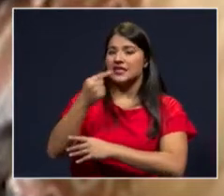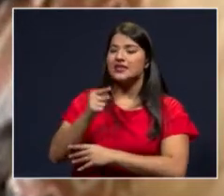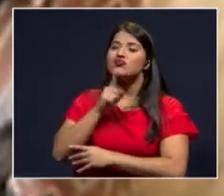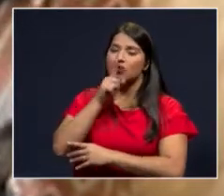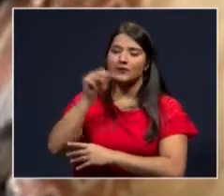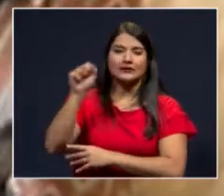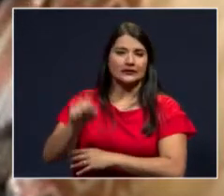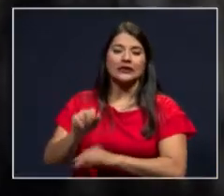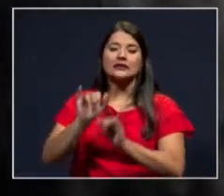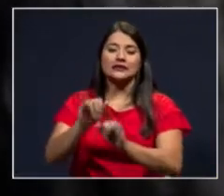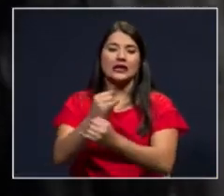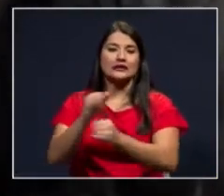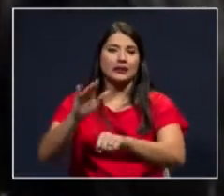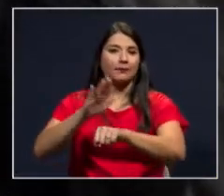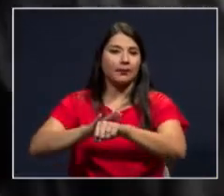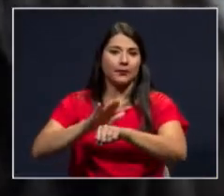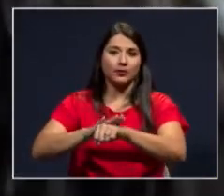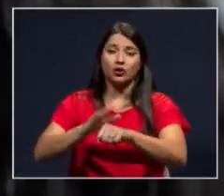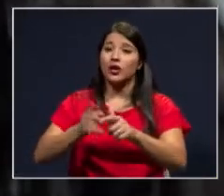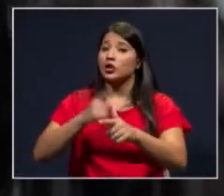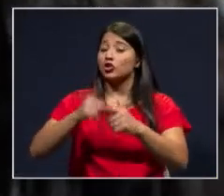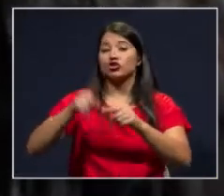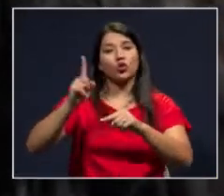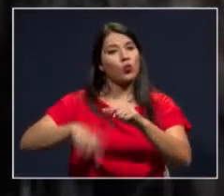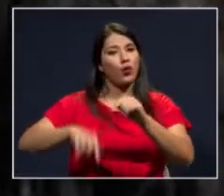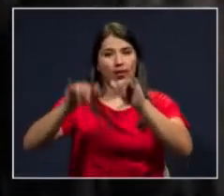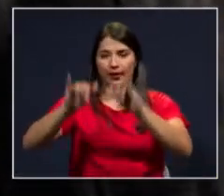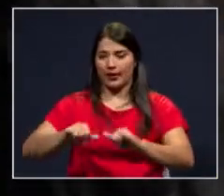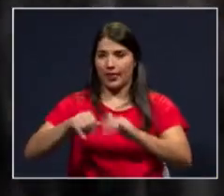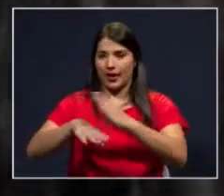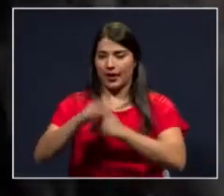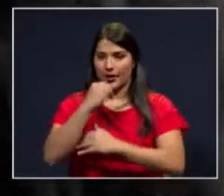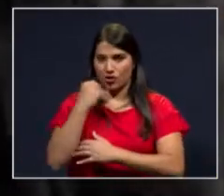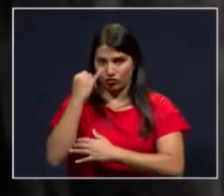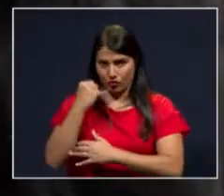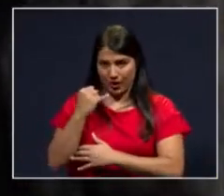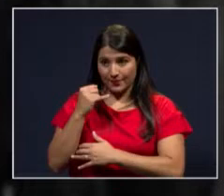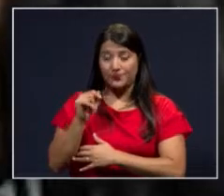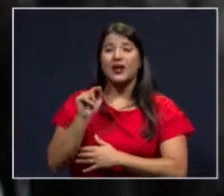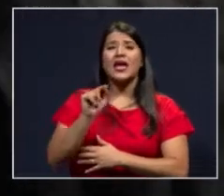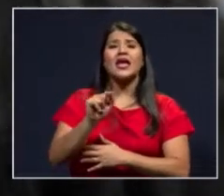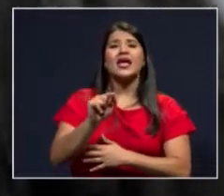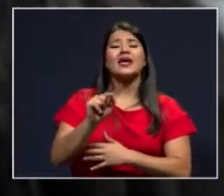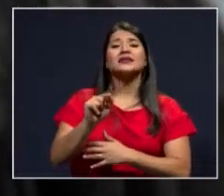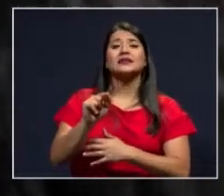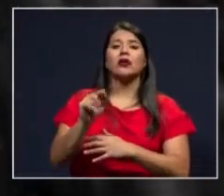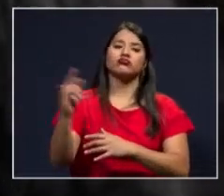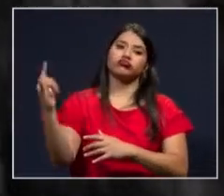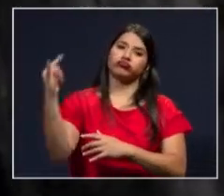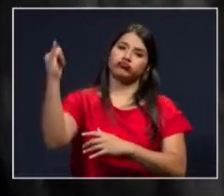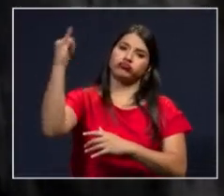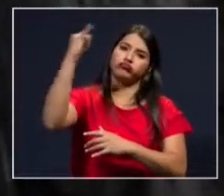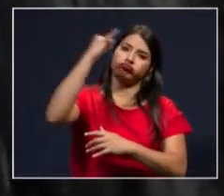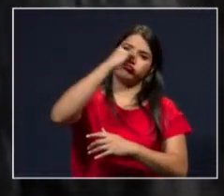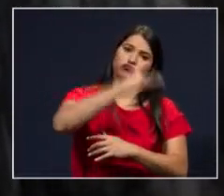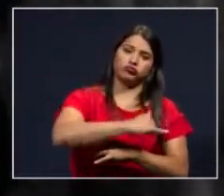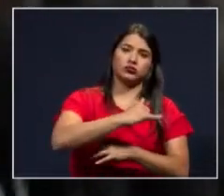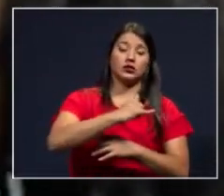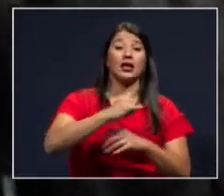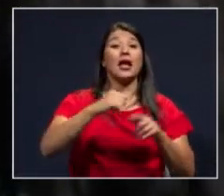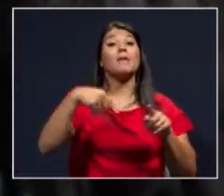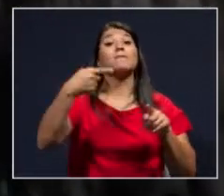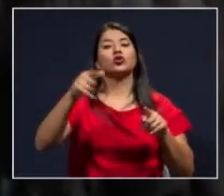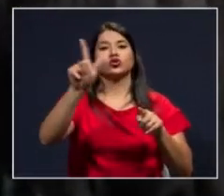irregular. Por lo tanto, no pudo permanecer en Israel. La señora Gamboa saldrá del país en un vuelo programado para el próximo lunes.